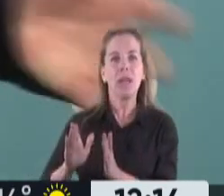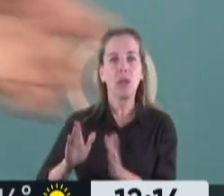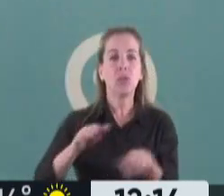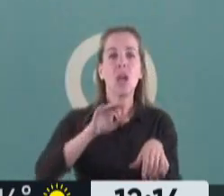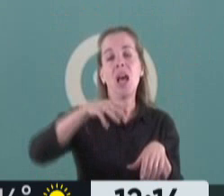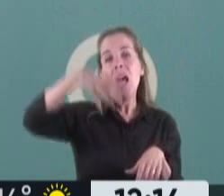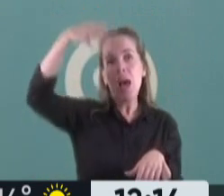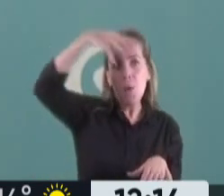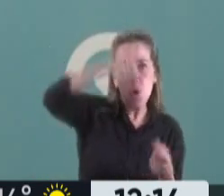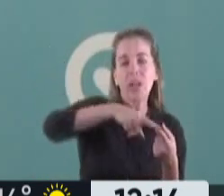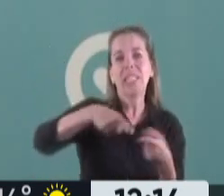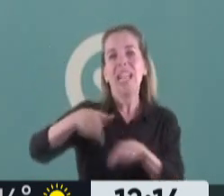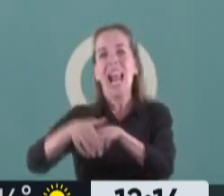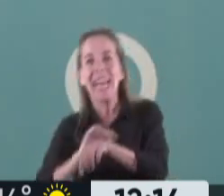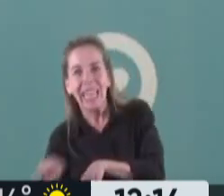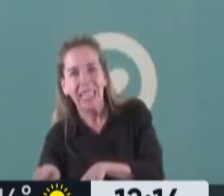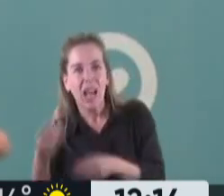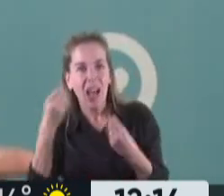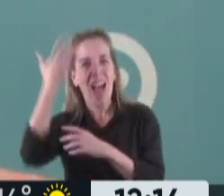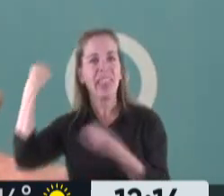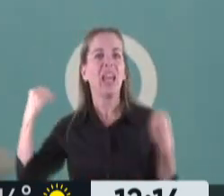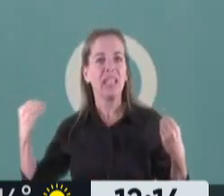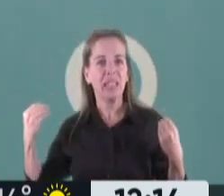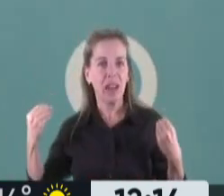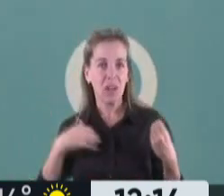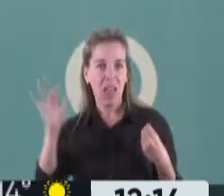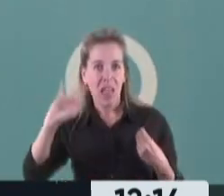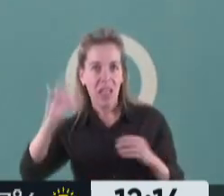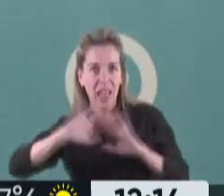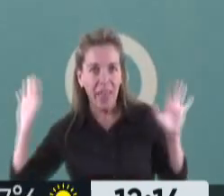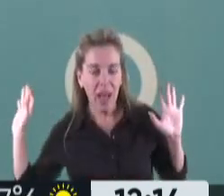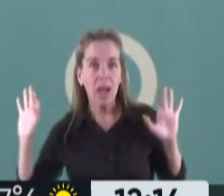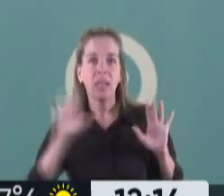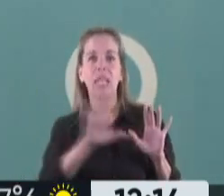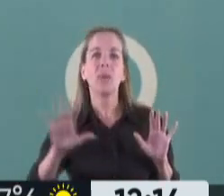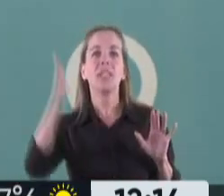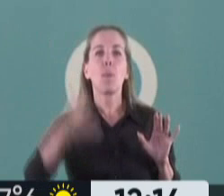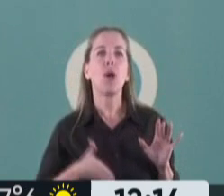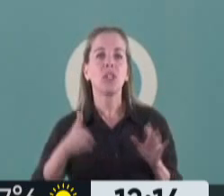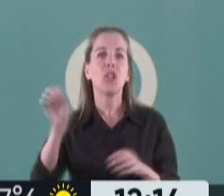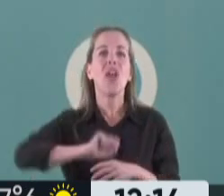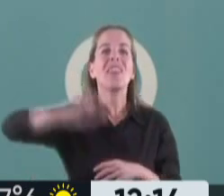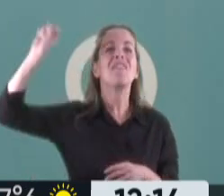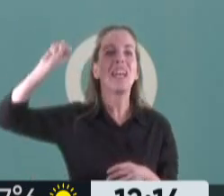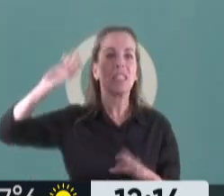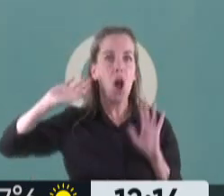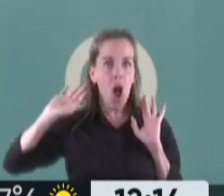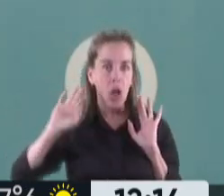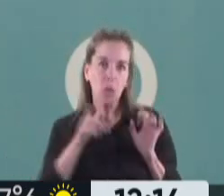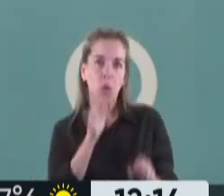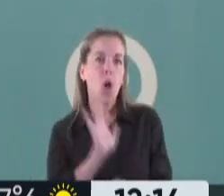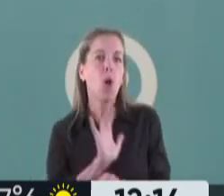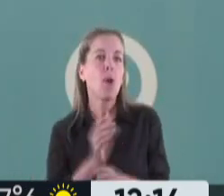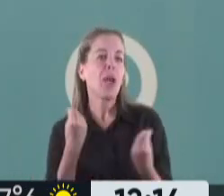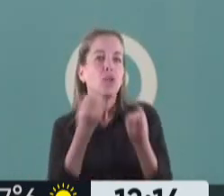Y no nos dejaron con el 55% de inflación. Porque si no, pareciese que la historia siempre empieza de cero para algunos y a nosotros